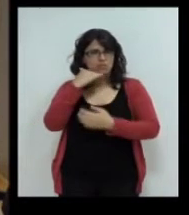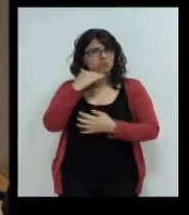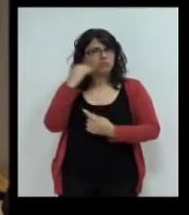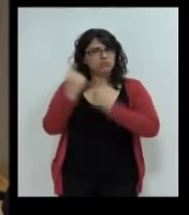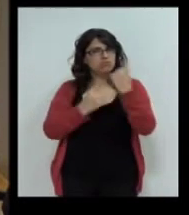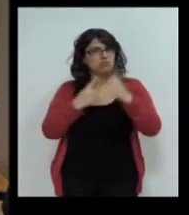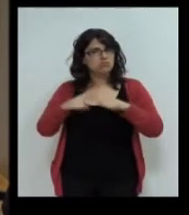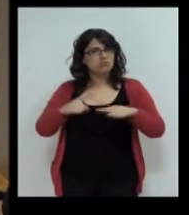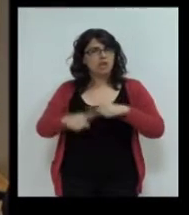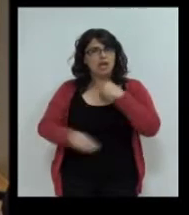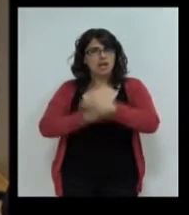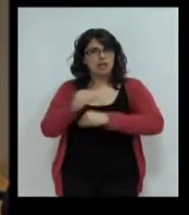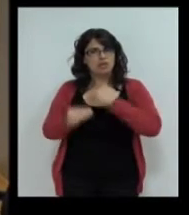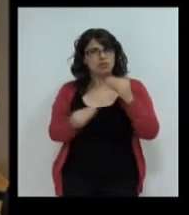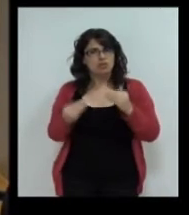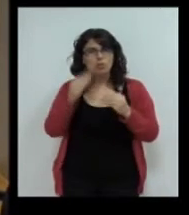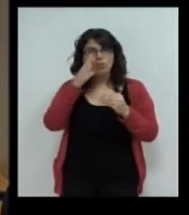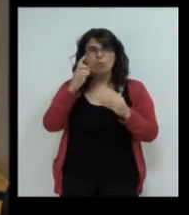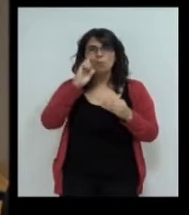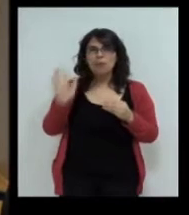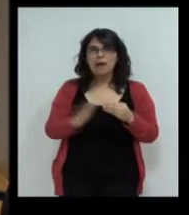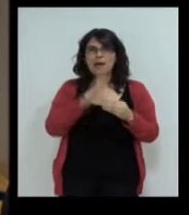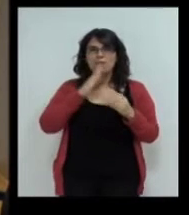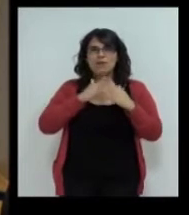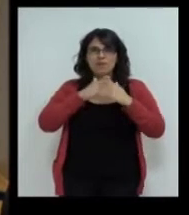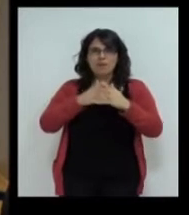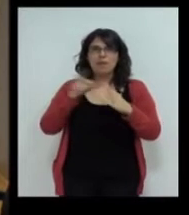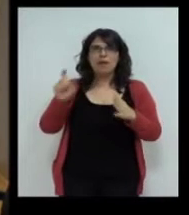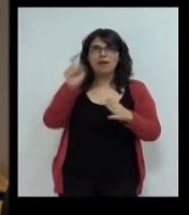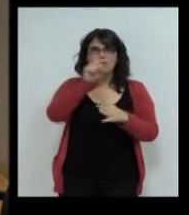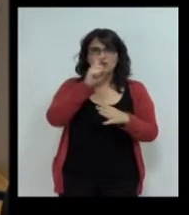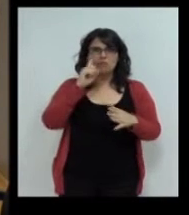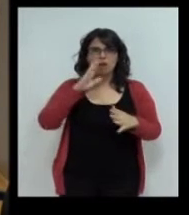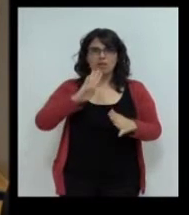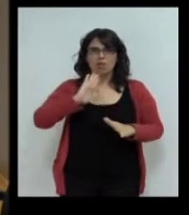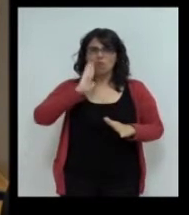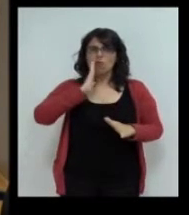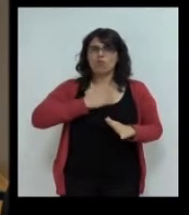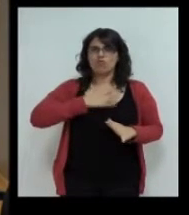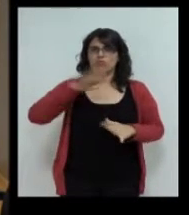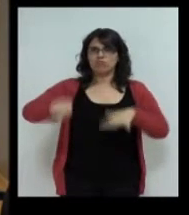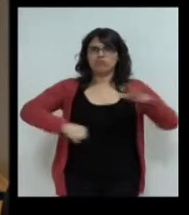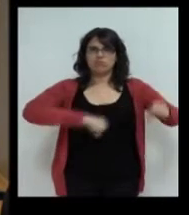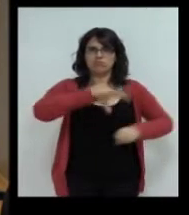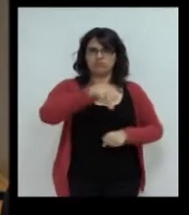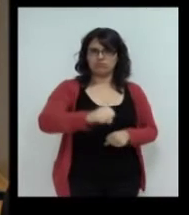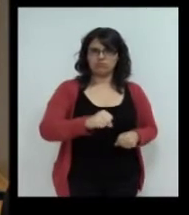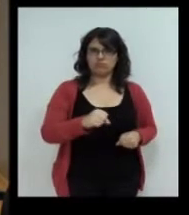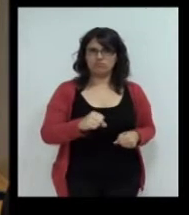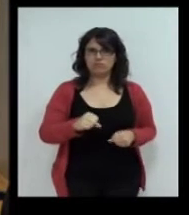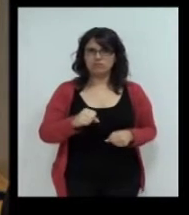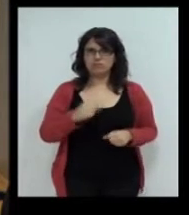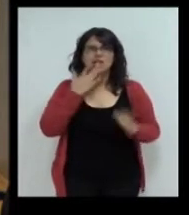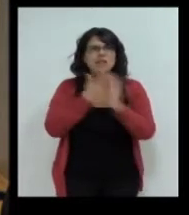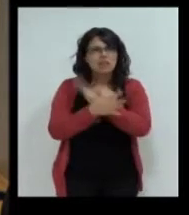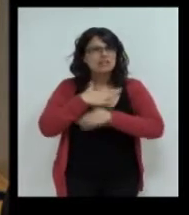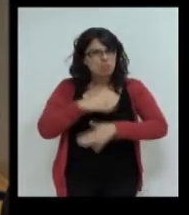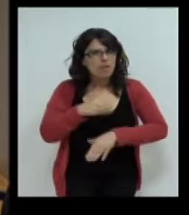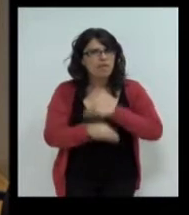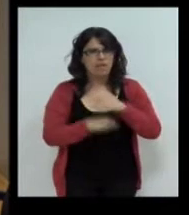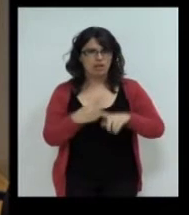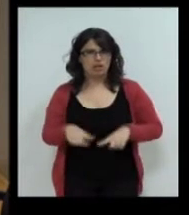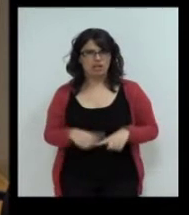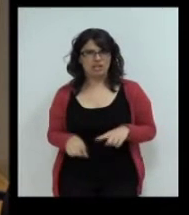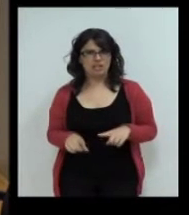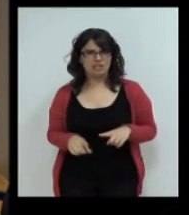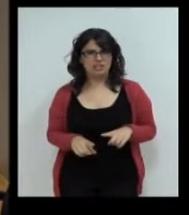cuando los navegadores parecía que se monopolizaban unos a otros, o cuando, o sea, que sí se pueden hacer cosas, ¿no?